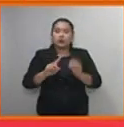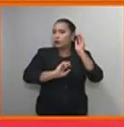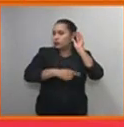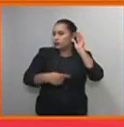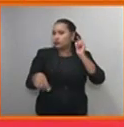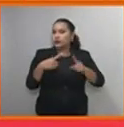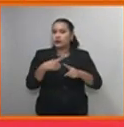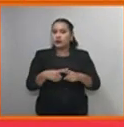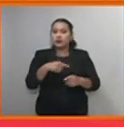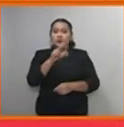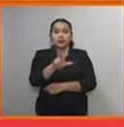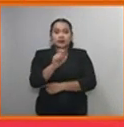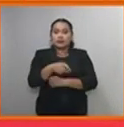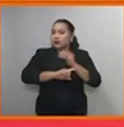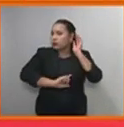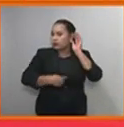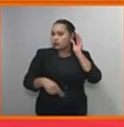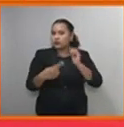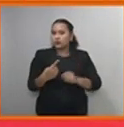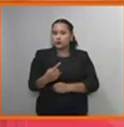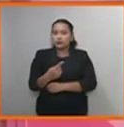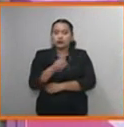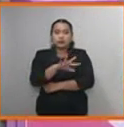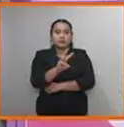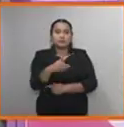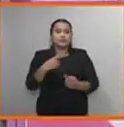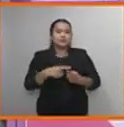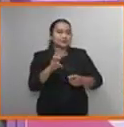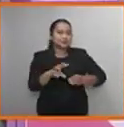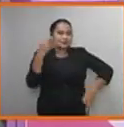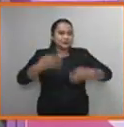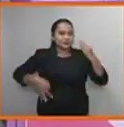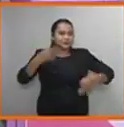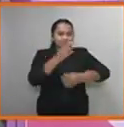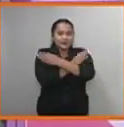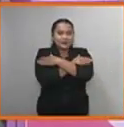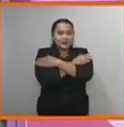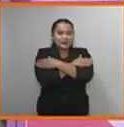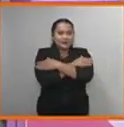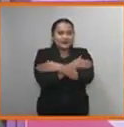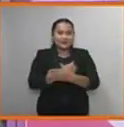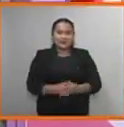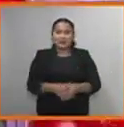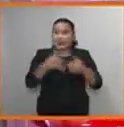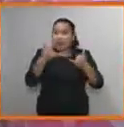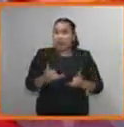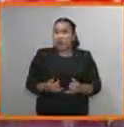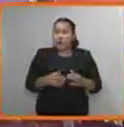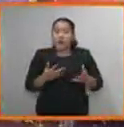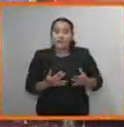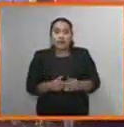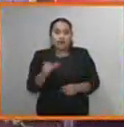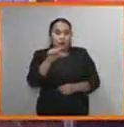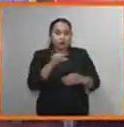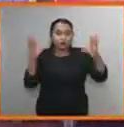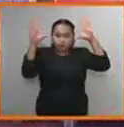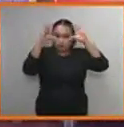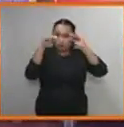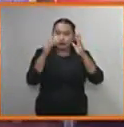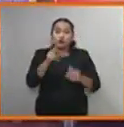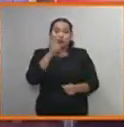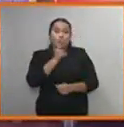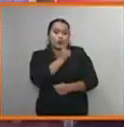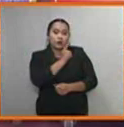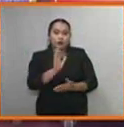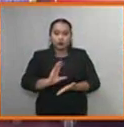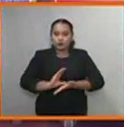es 3X, para más uno es 56 más 6. Muchas felicidades. Y ha llegado el momento más esperado de la noche con nuestro Loto